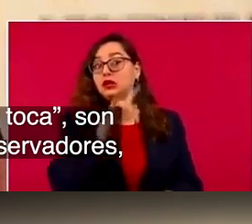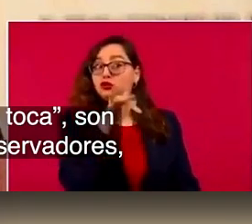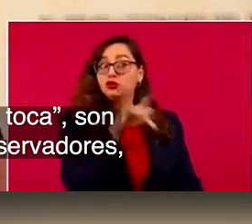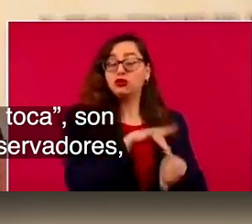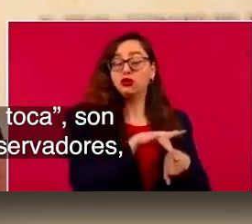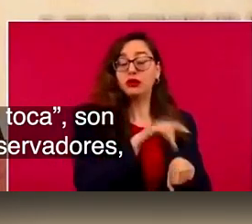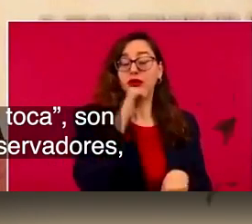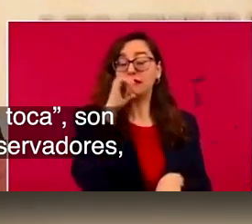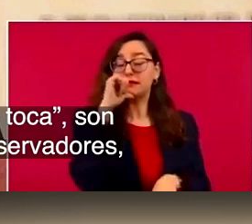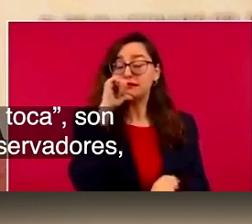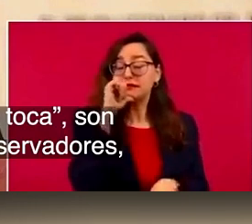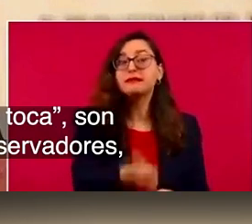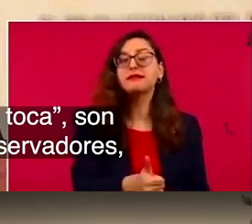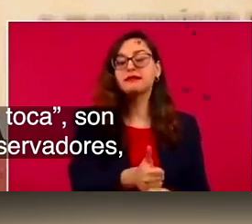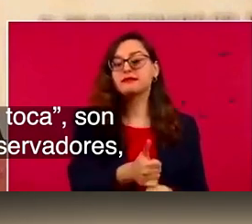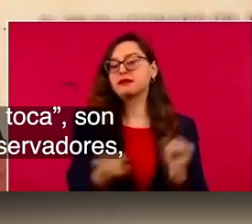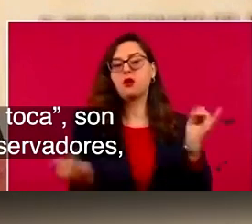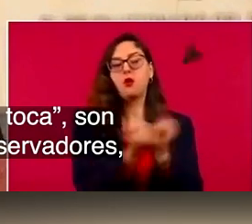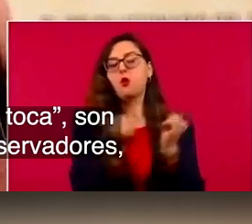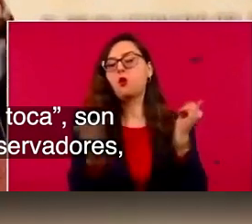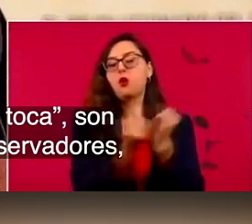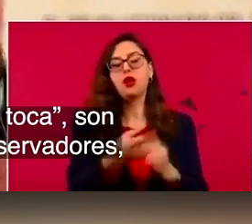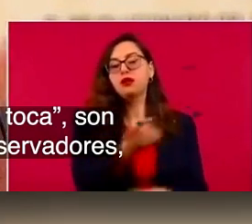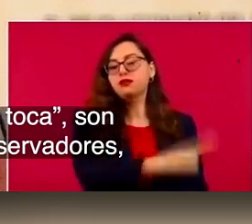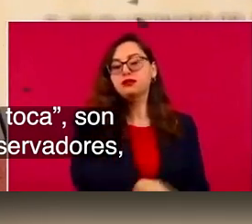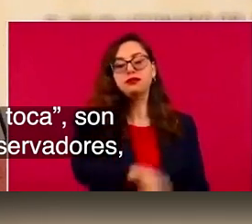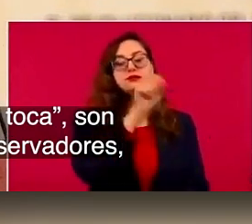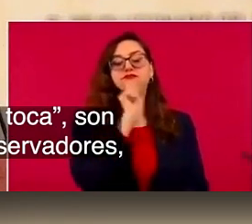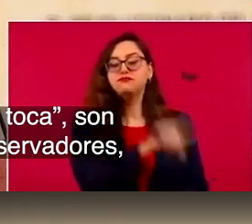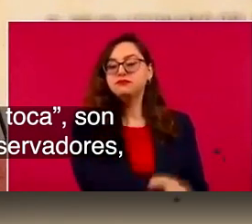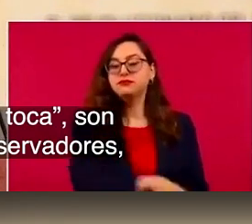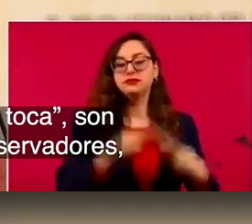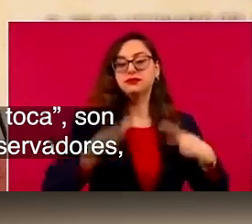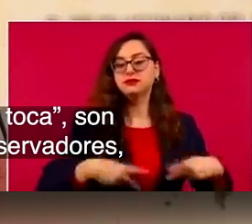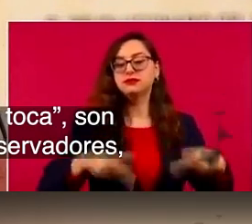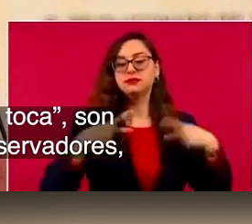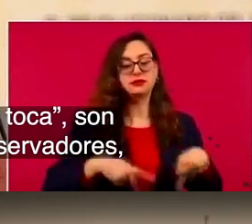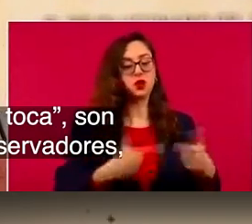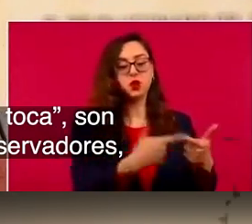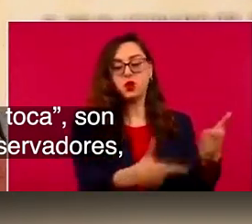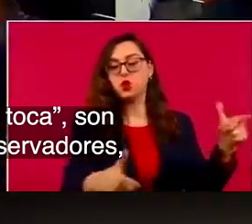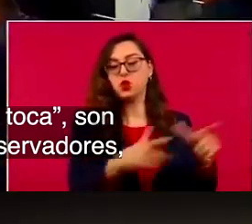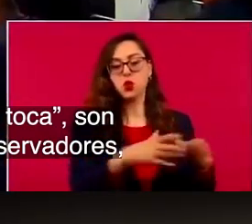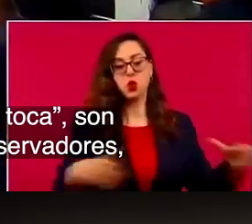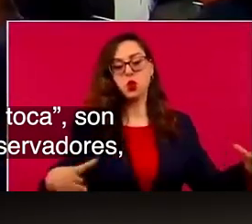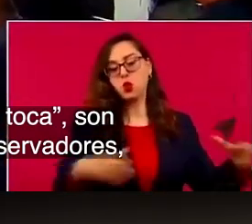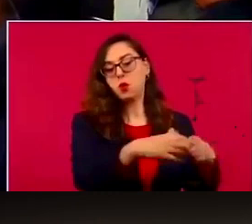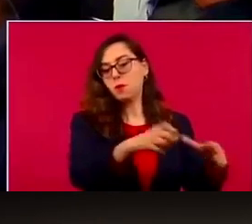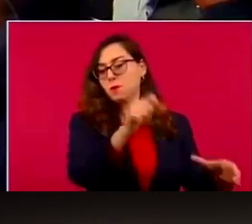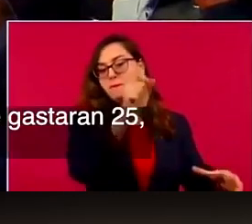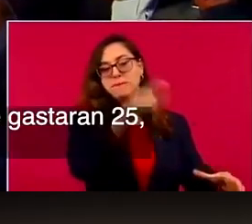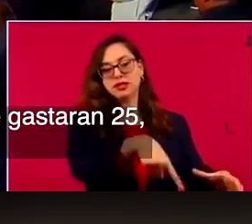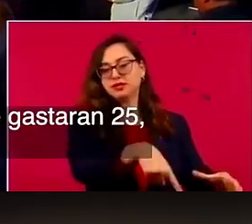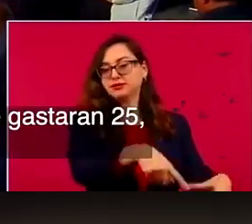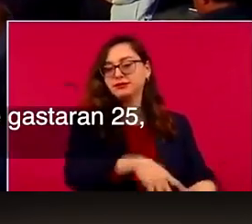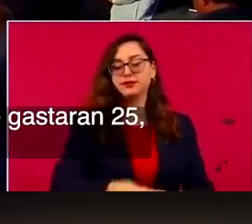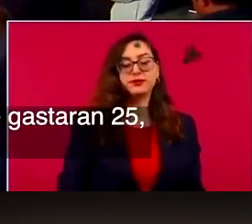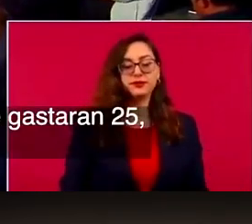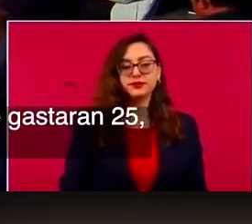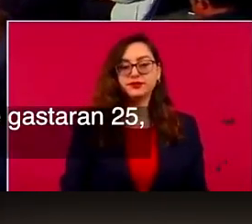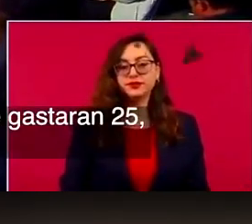son iguales, es la misma gente. Son los mismos grupos conservadores.